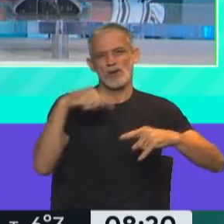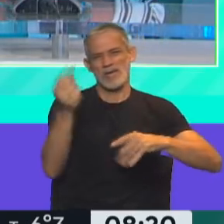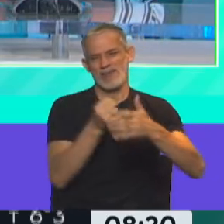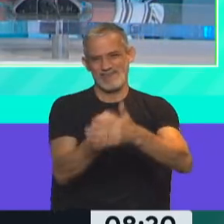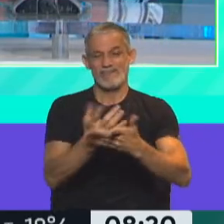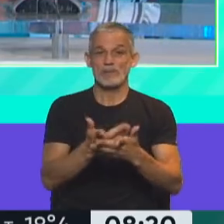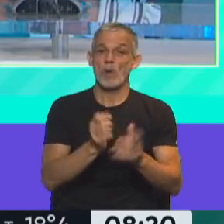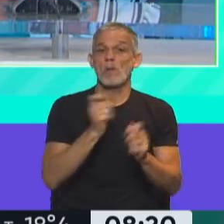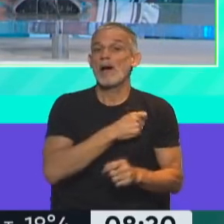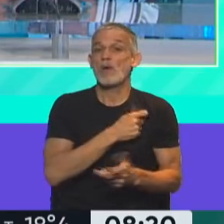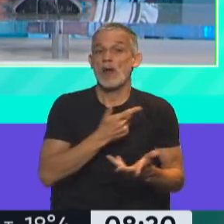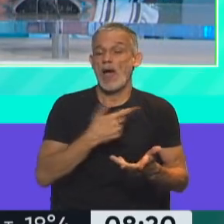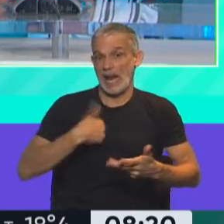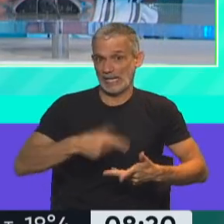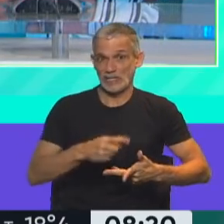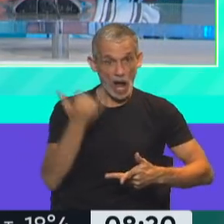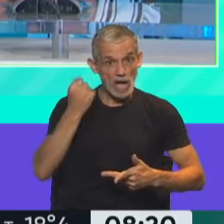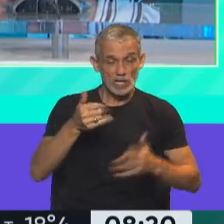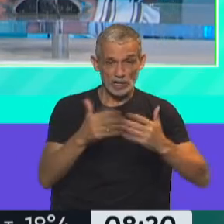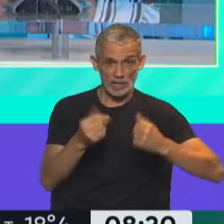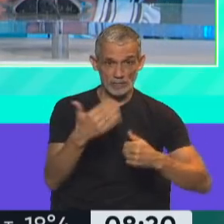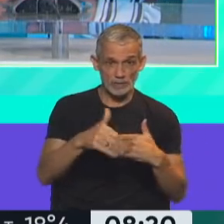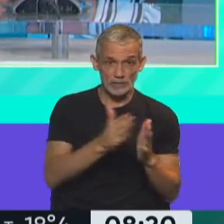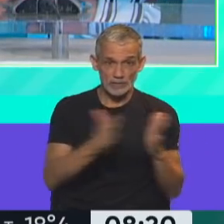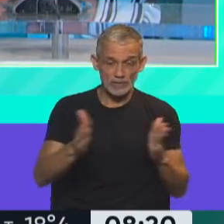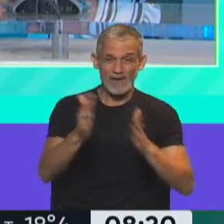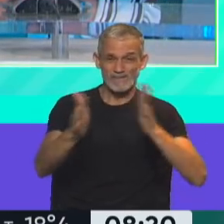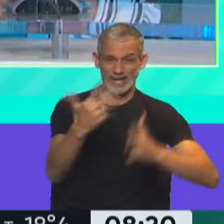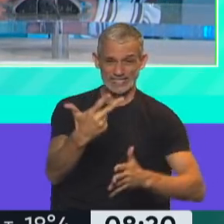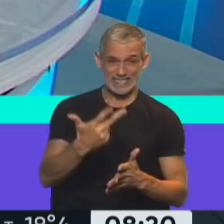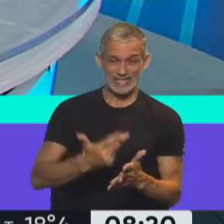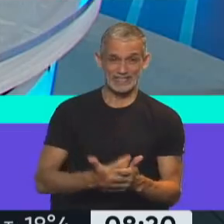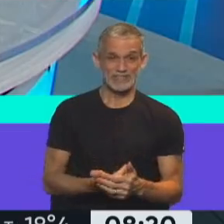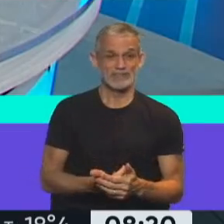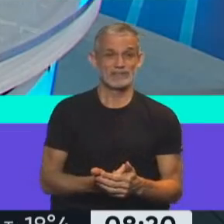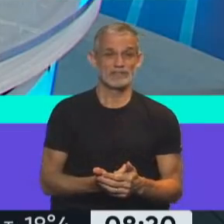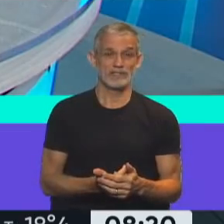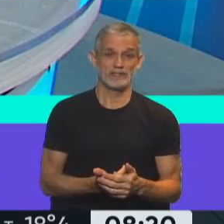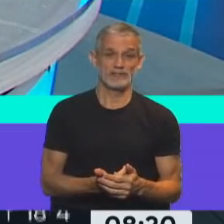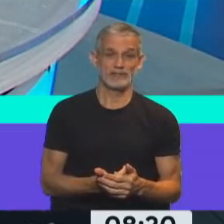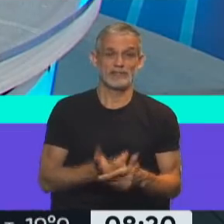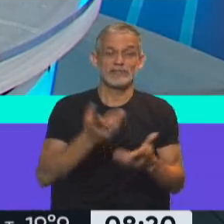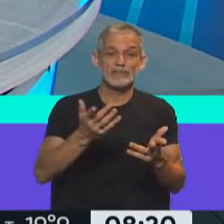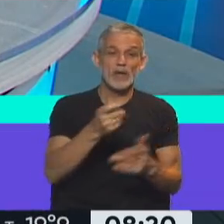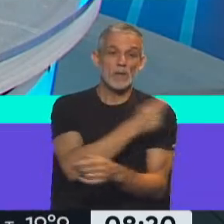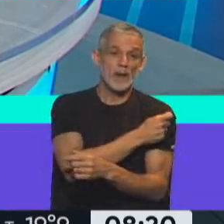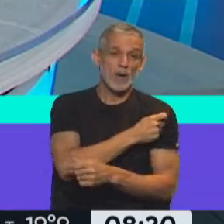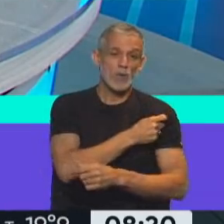con una vacuna nuestra. Tan rápido, ya se arranca fase 3 a principio de año, ¿no? Tenemos la